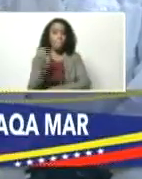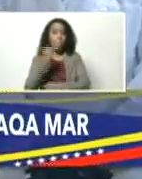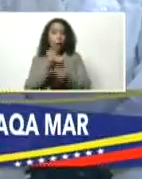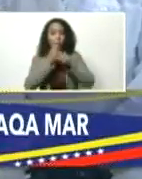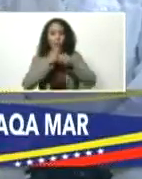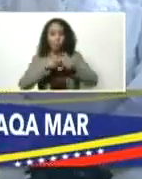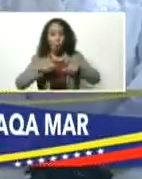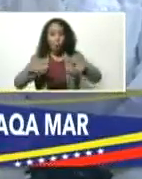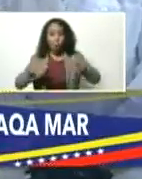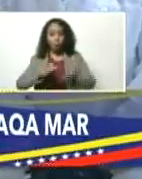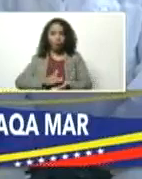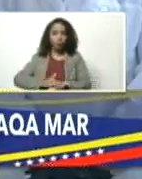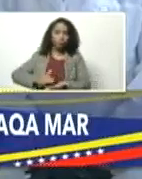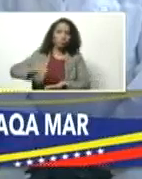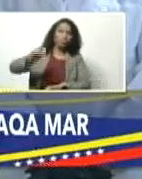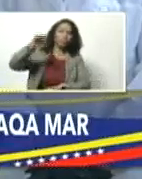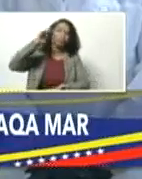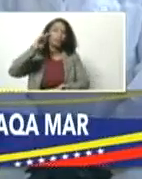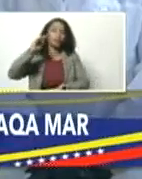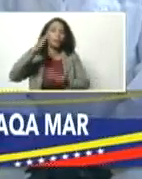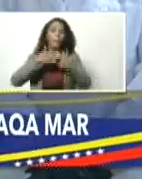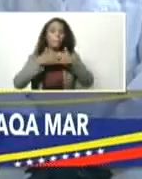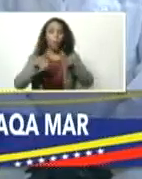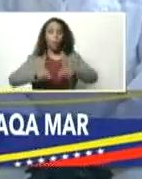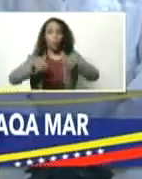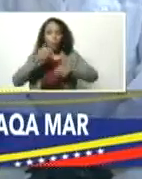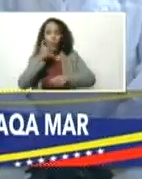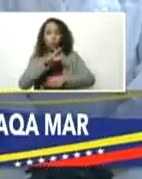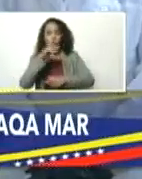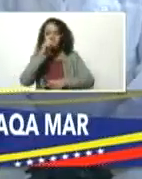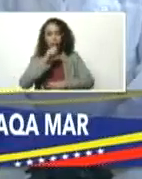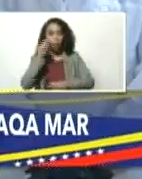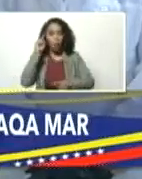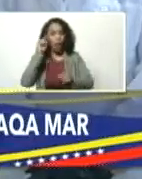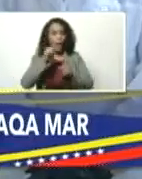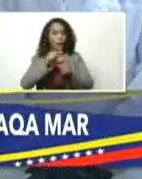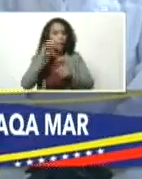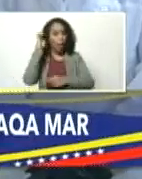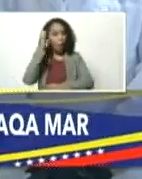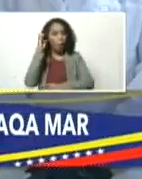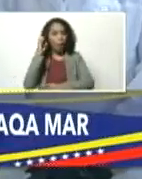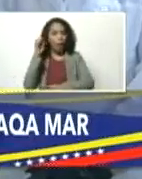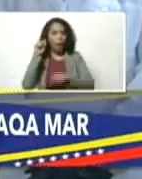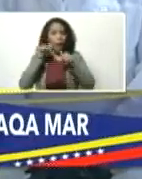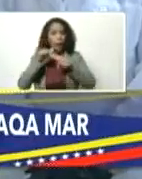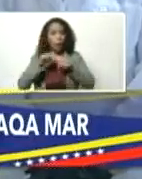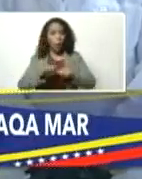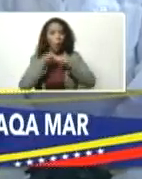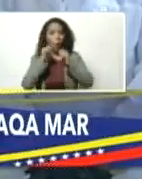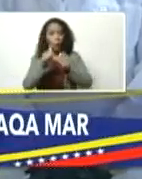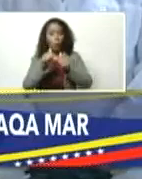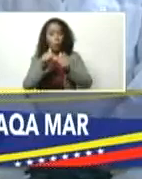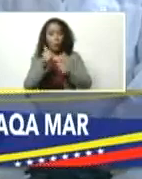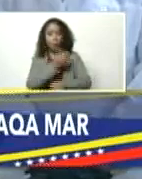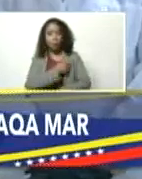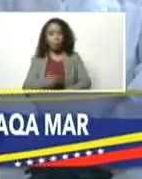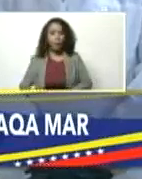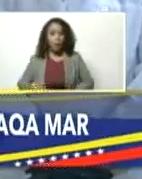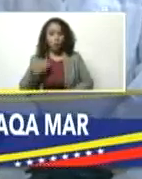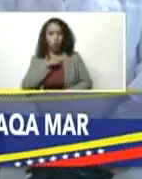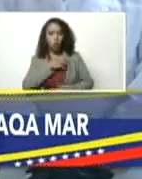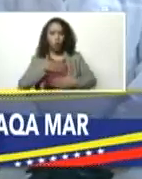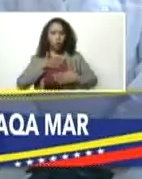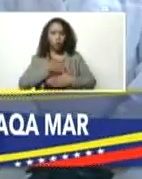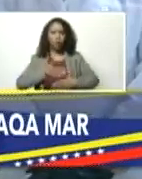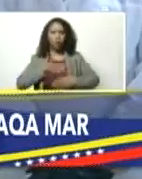estamos aperturando nuevos mercados el próximo año hacia Europa, así que esto apenas comienza, presidente. Estamos muy satisfechos,